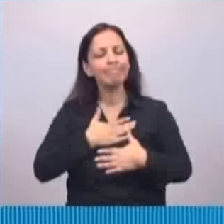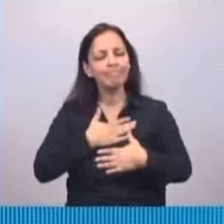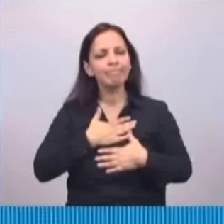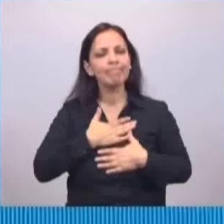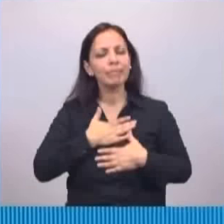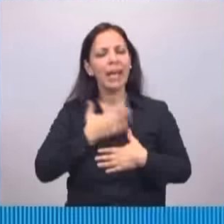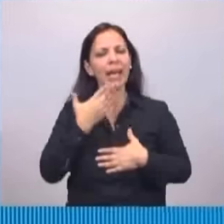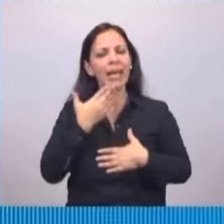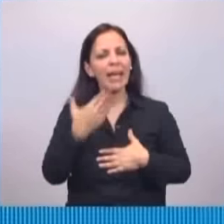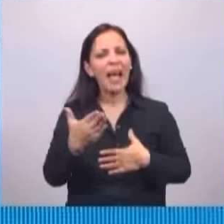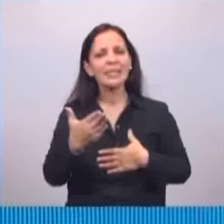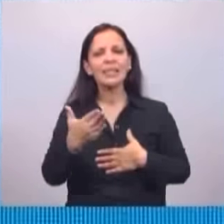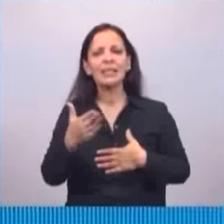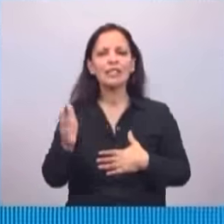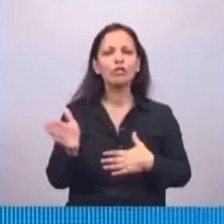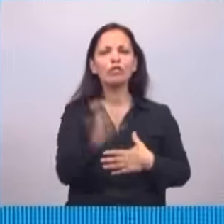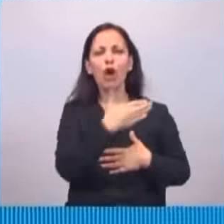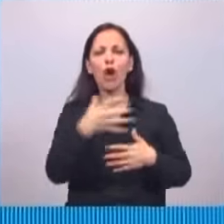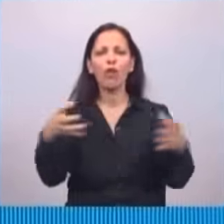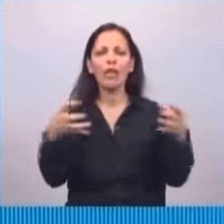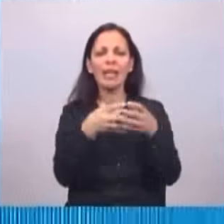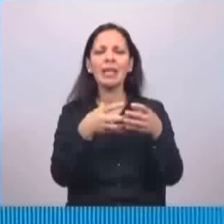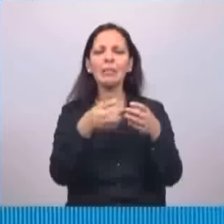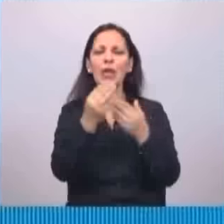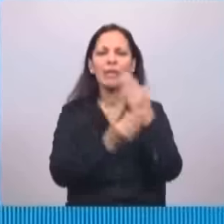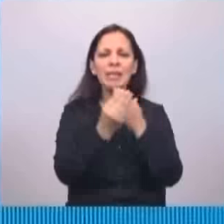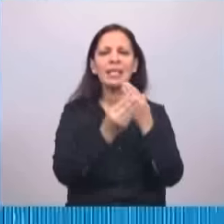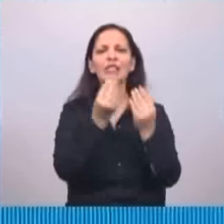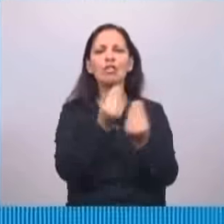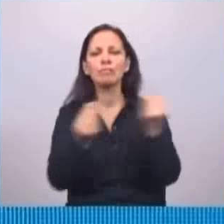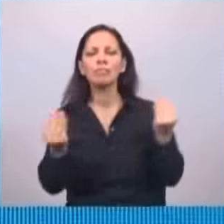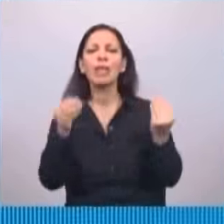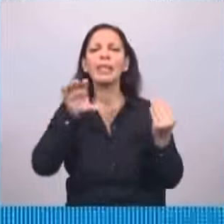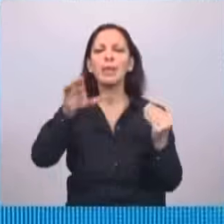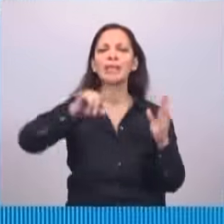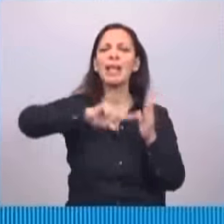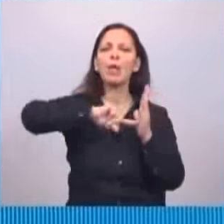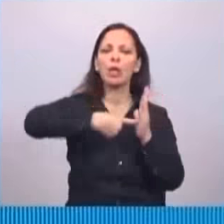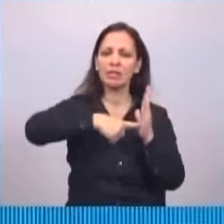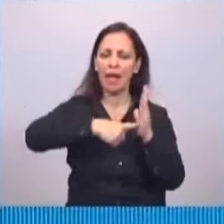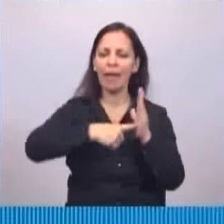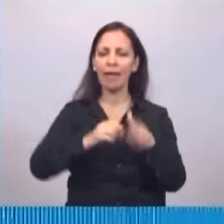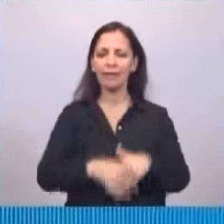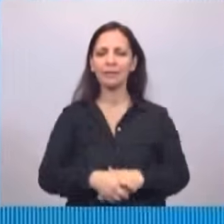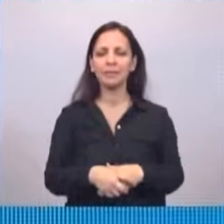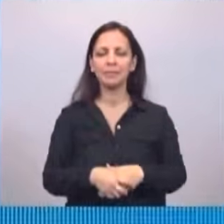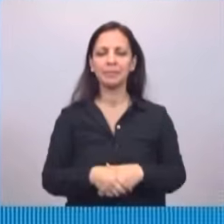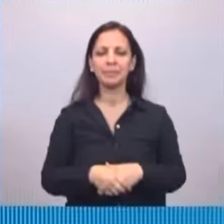personalmente a todo el gabinete y a todos los funcionarios del gobierno de la provincia.